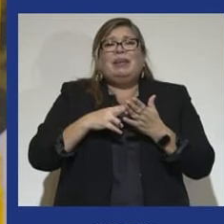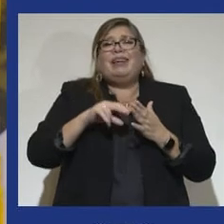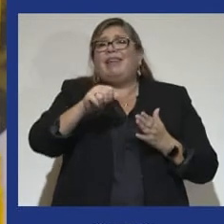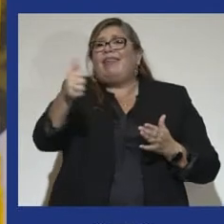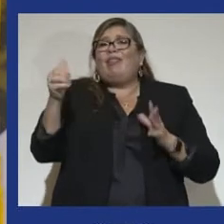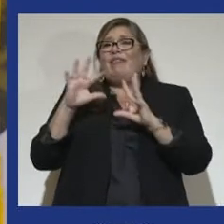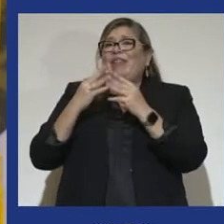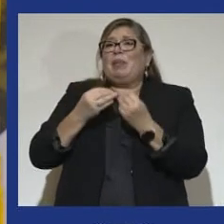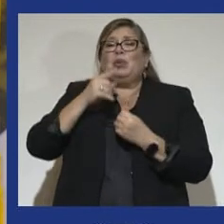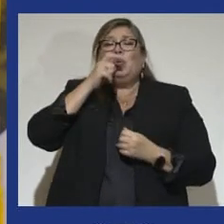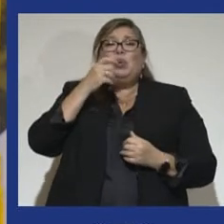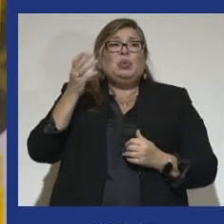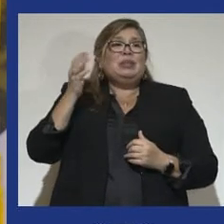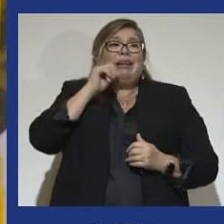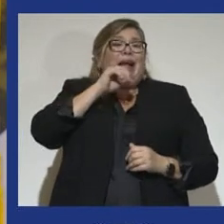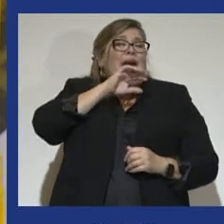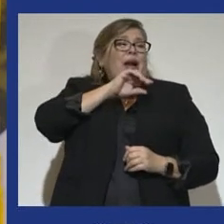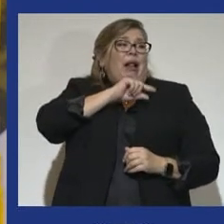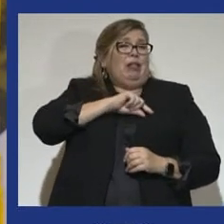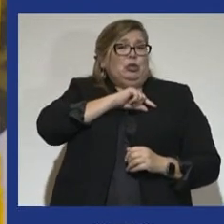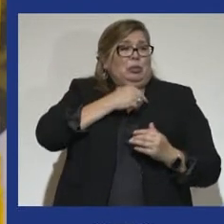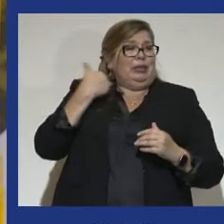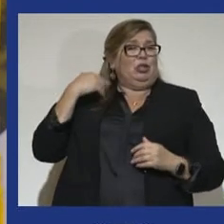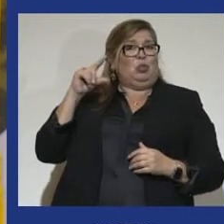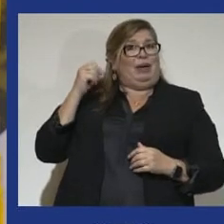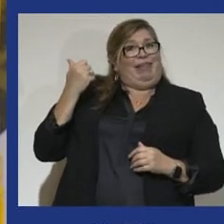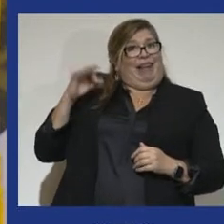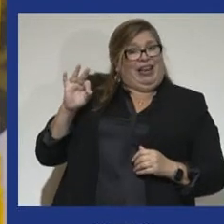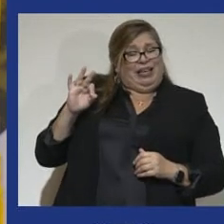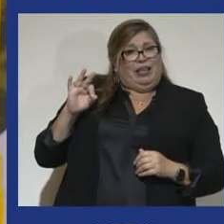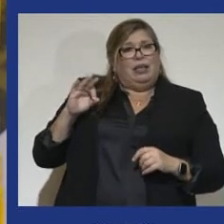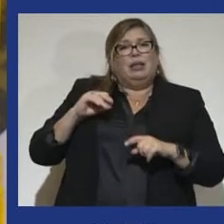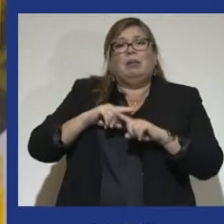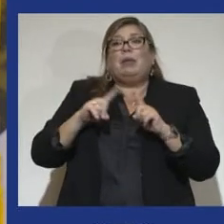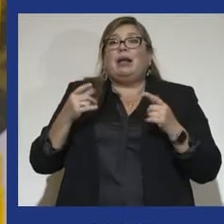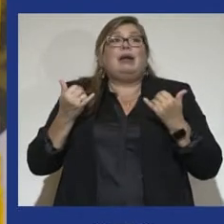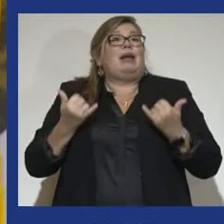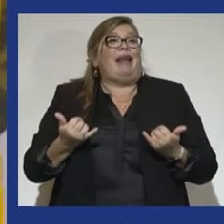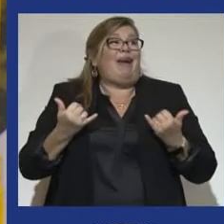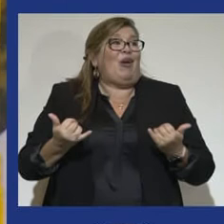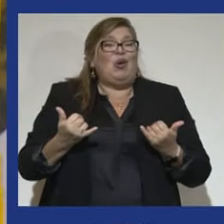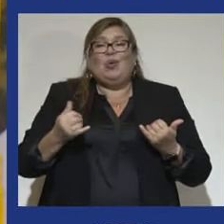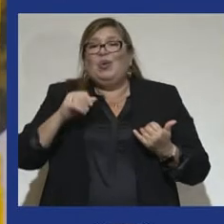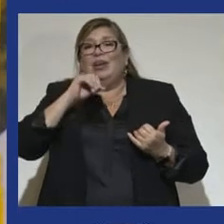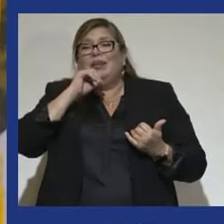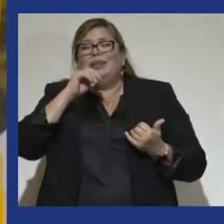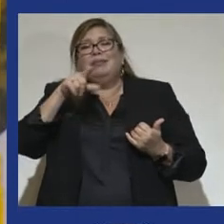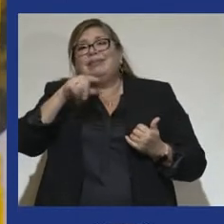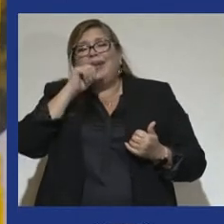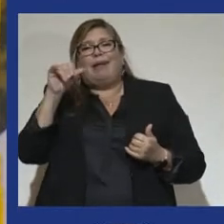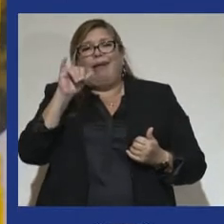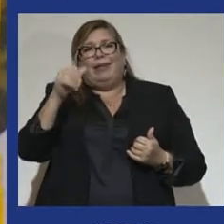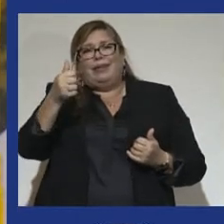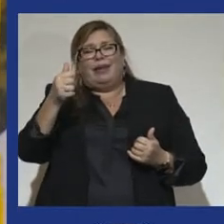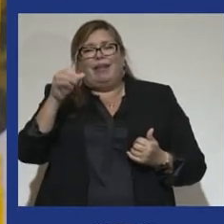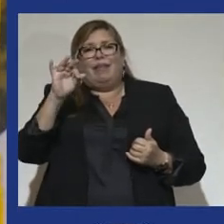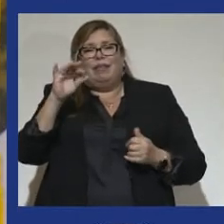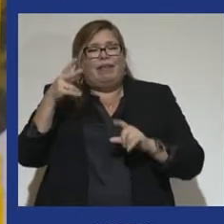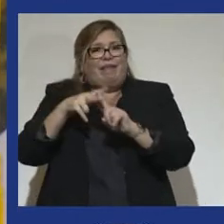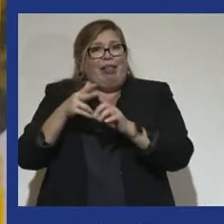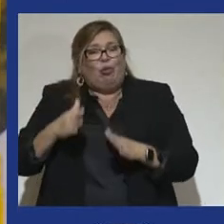no fueron elegibles en 2019 pero qué pero que no